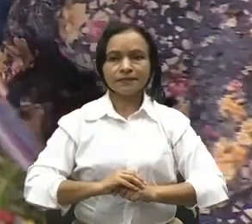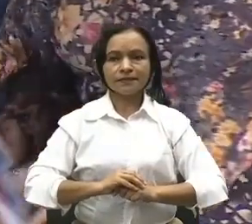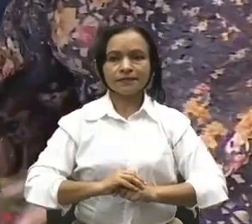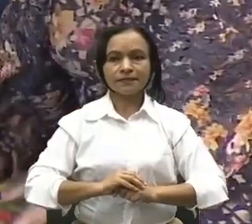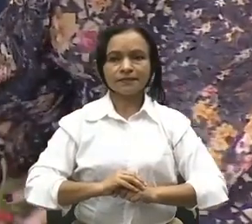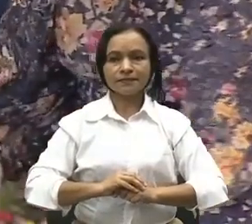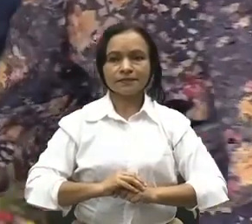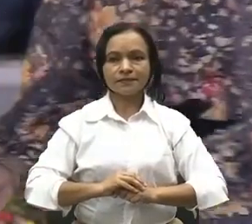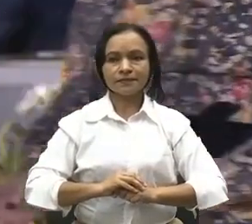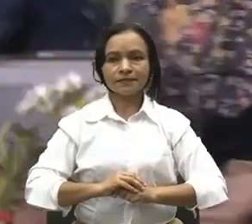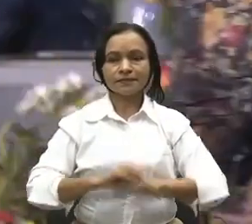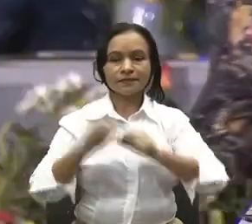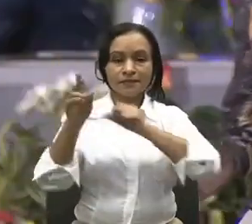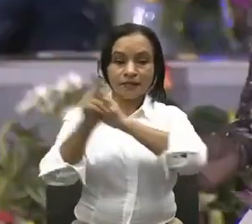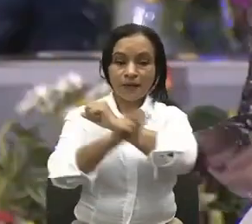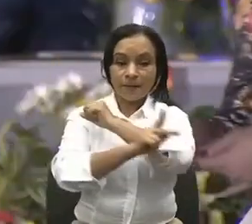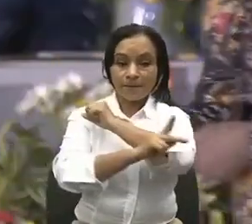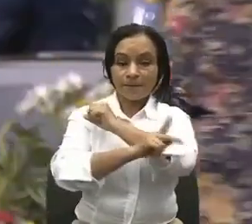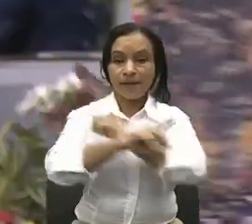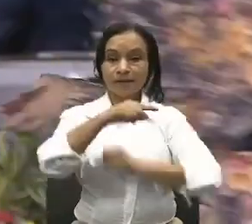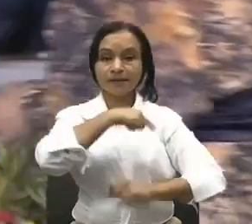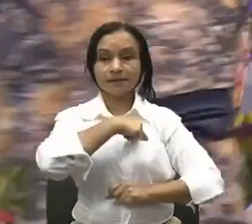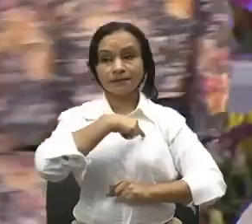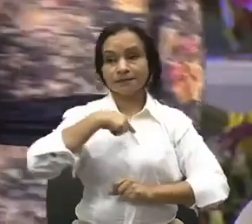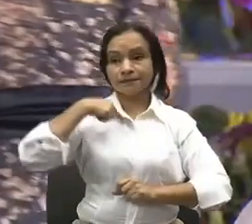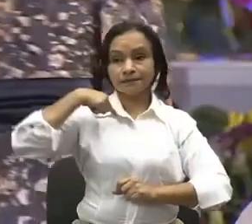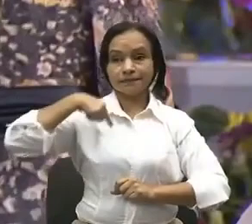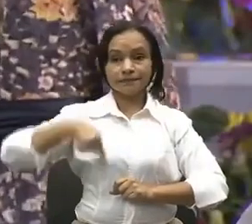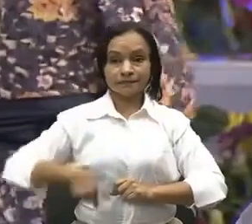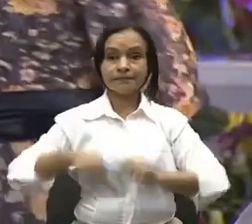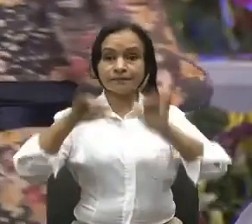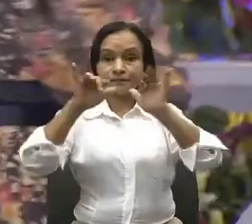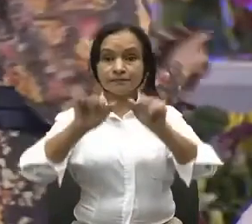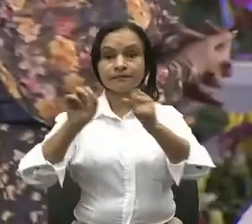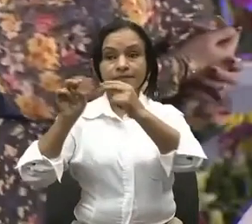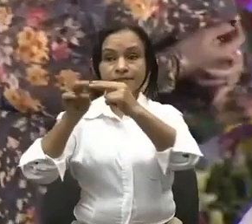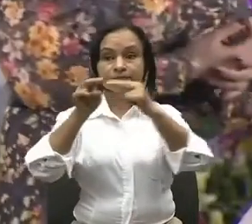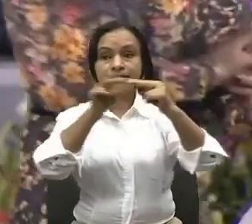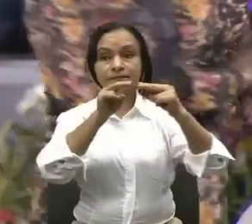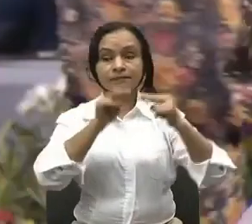la República Popular China, ya está conectada.